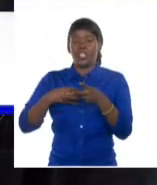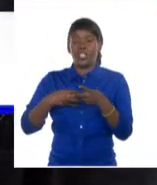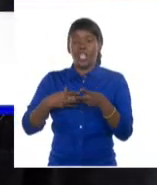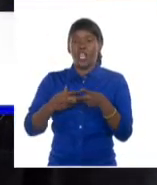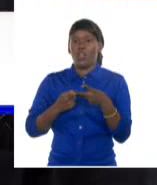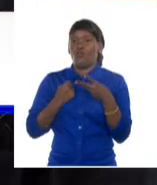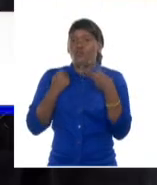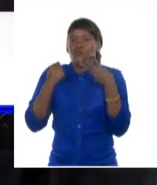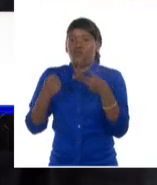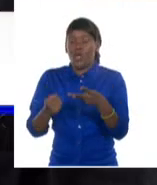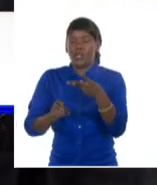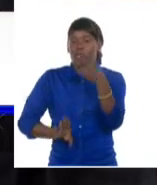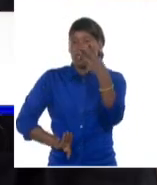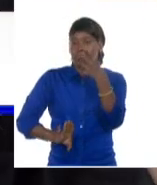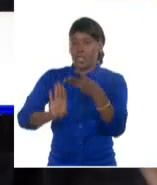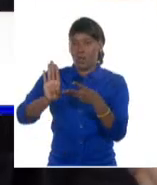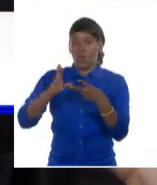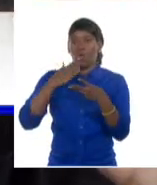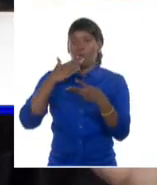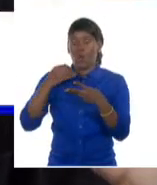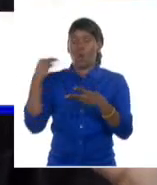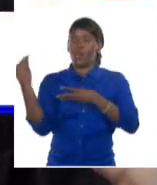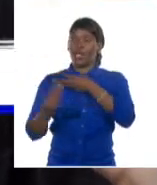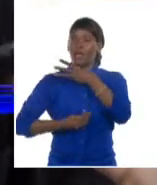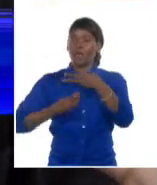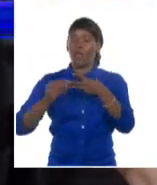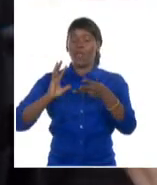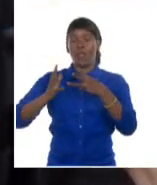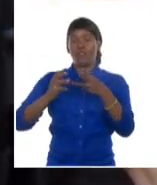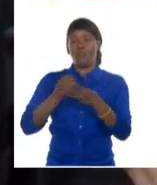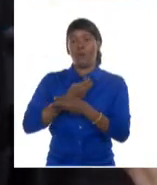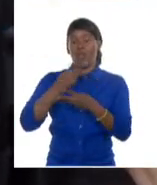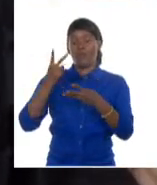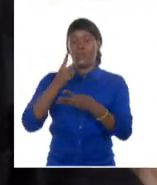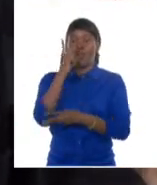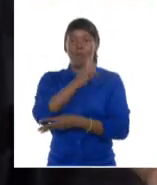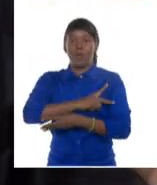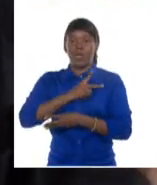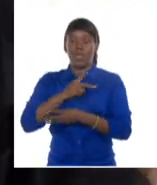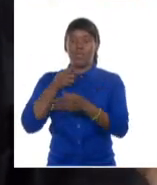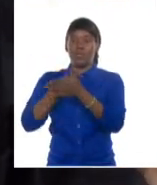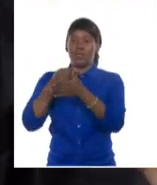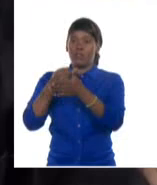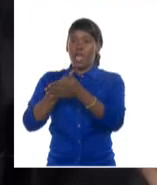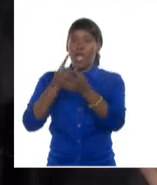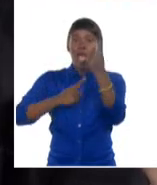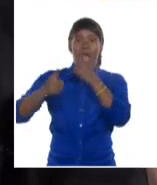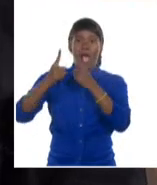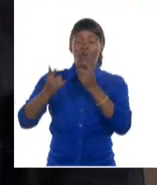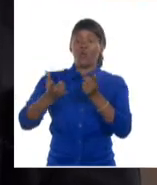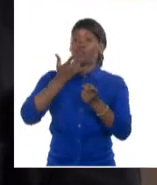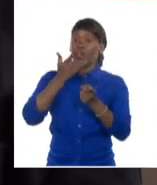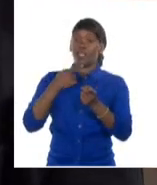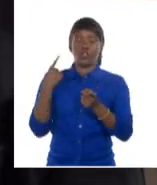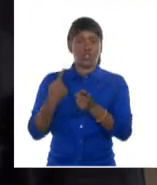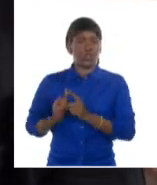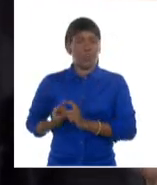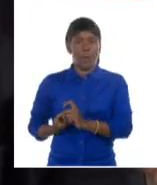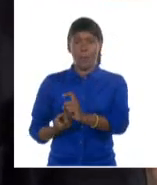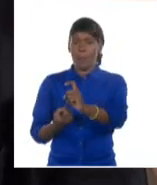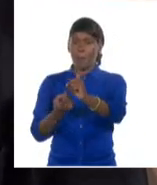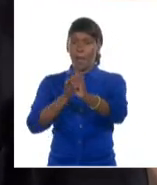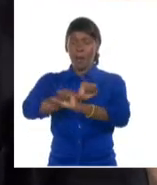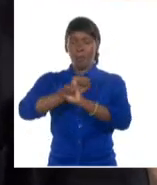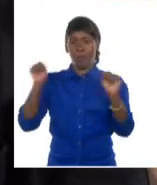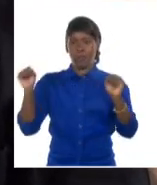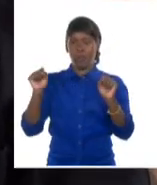de que esta COP signifique un cambio en la manera de afrontar los desafíos globales que tenemos. Es conocido, creo